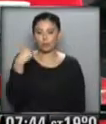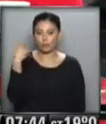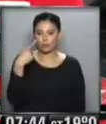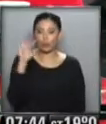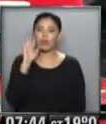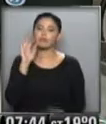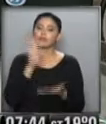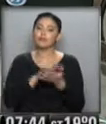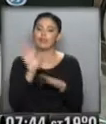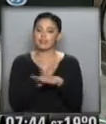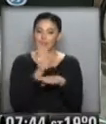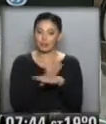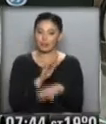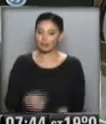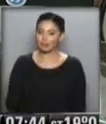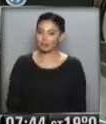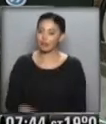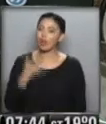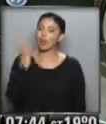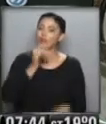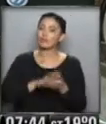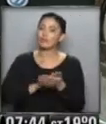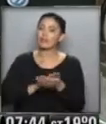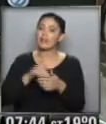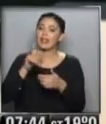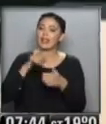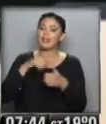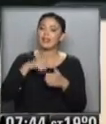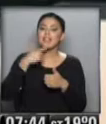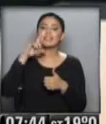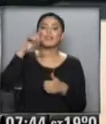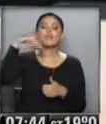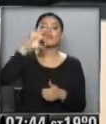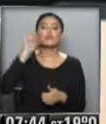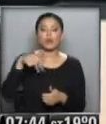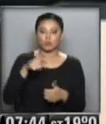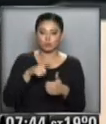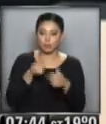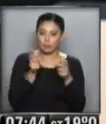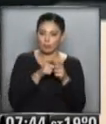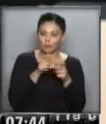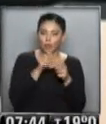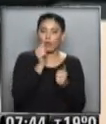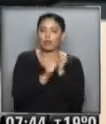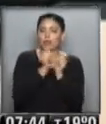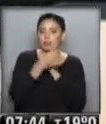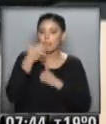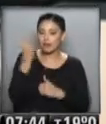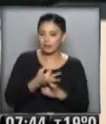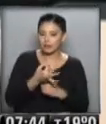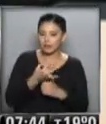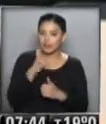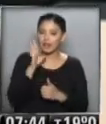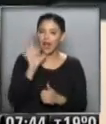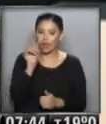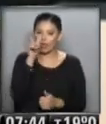Vamos al cine hoy con Alejo. Y vamos a hablar primero de Simón, hijo del pueblo, que tiene que ver con un documental, con algo de